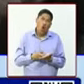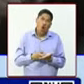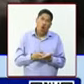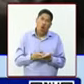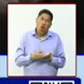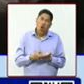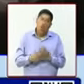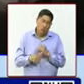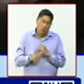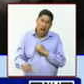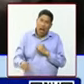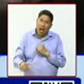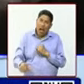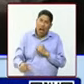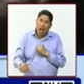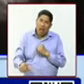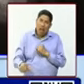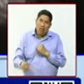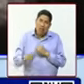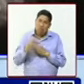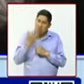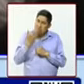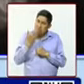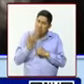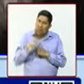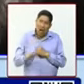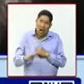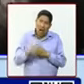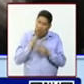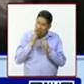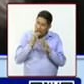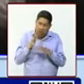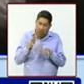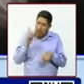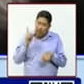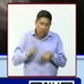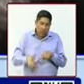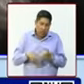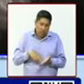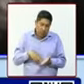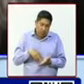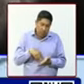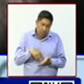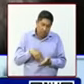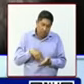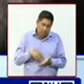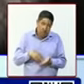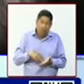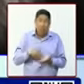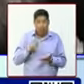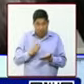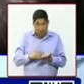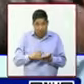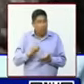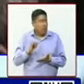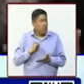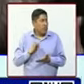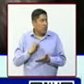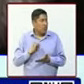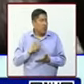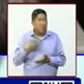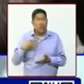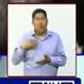con heces, todo demacrado, la abuela no se puede parar. Por esa razón yo de